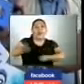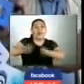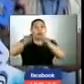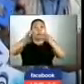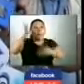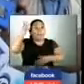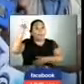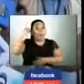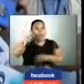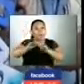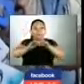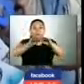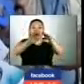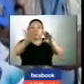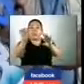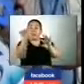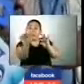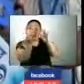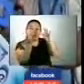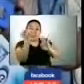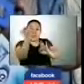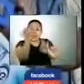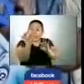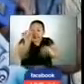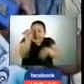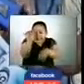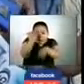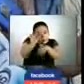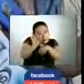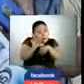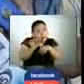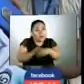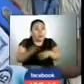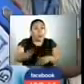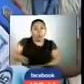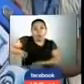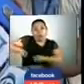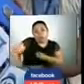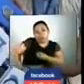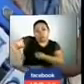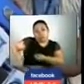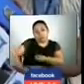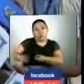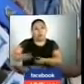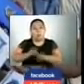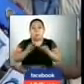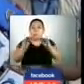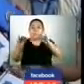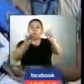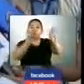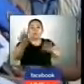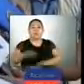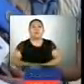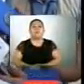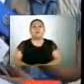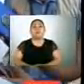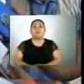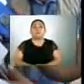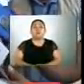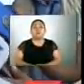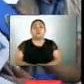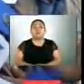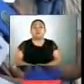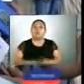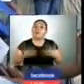calles esas son micropartículas son más finas que las que tira la bomba térmica que lo que andan las termoniburizadoras